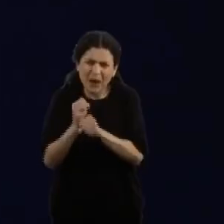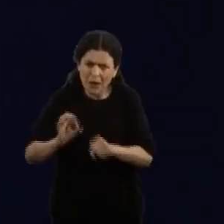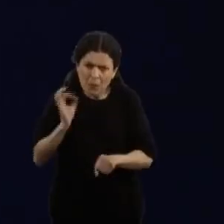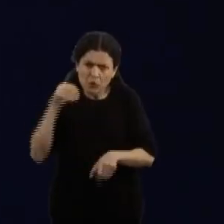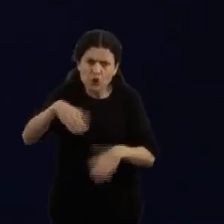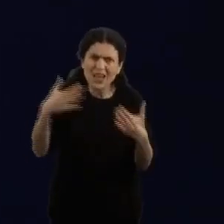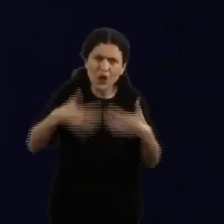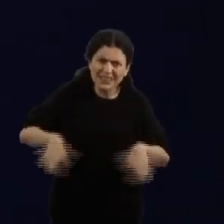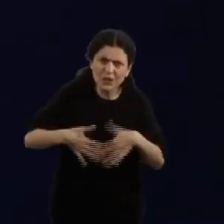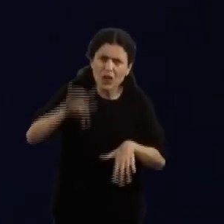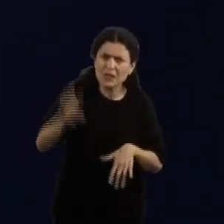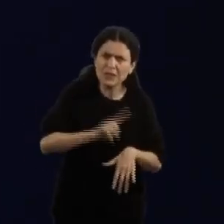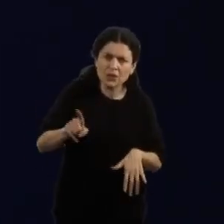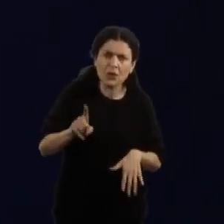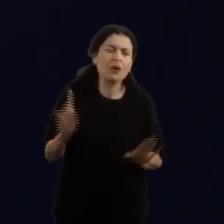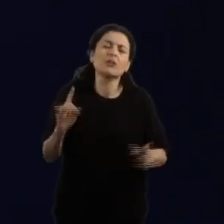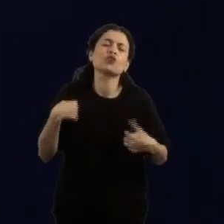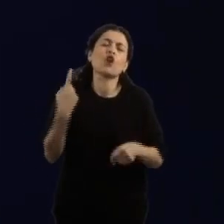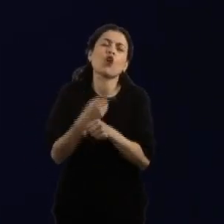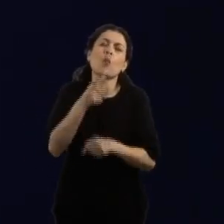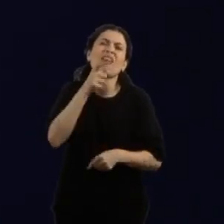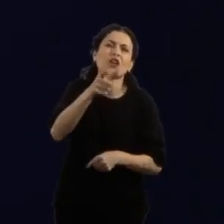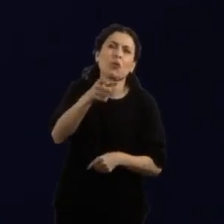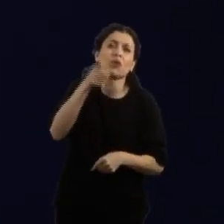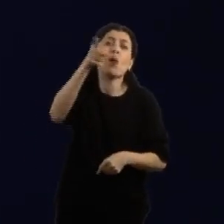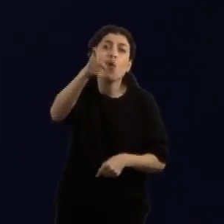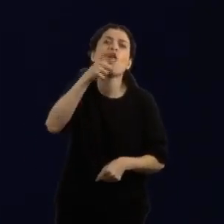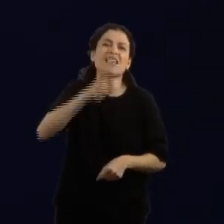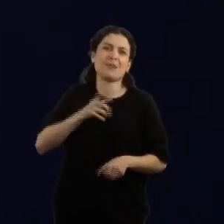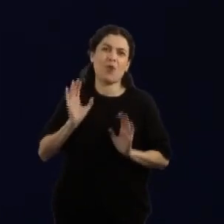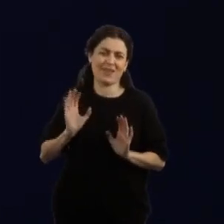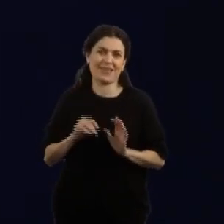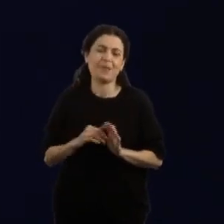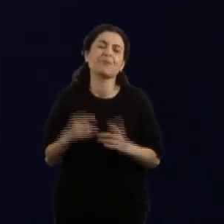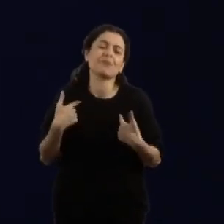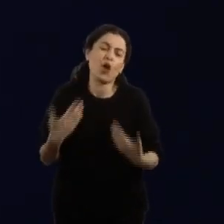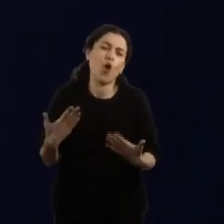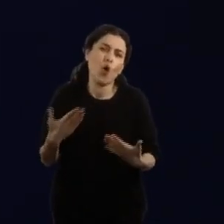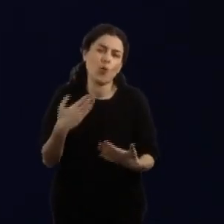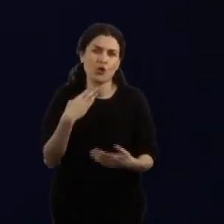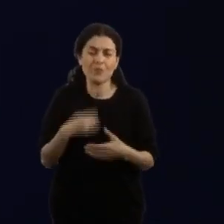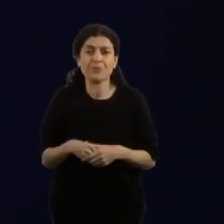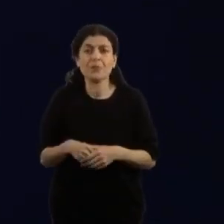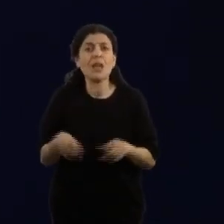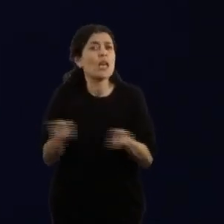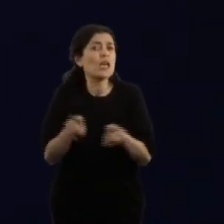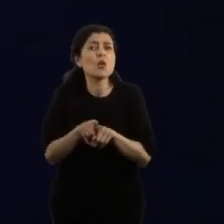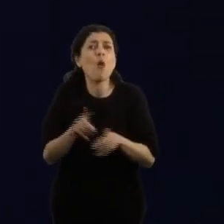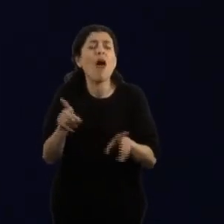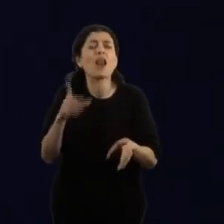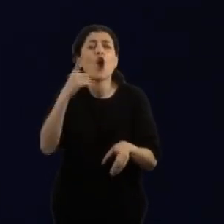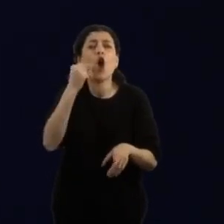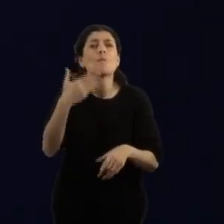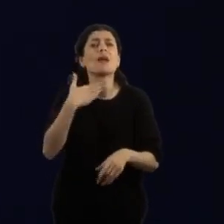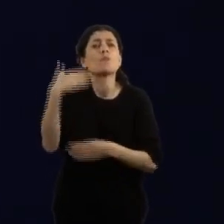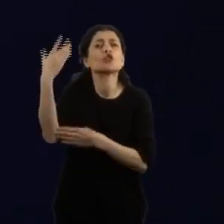El que aburrías. tiene que contestar sos vos en este caso. Sí, obvio, obvio. Voy a hacer como ¿viste el portavoz español que no contesta? Cuando hay preguntas que no